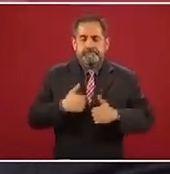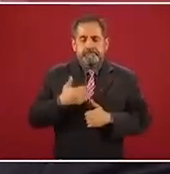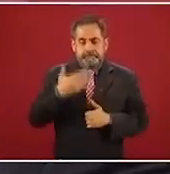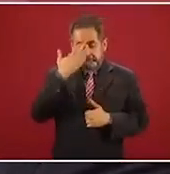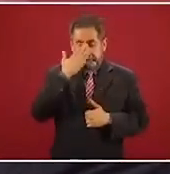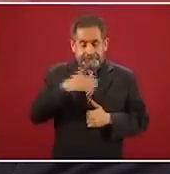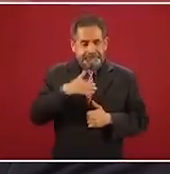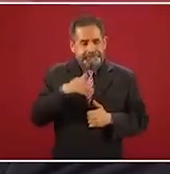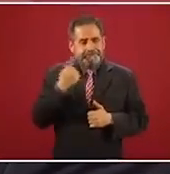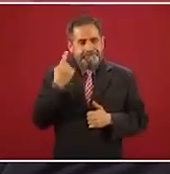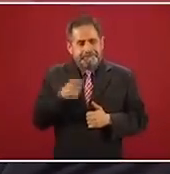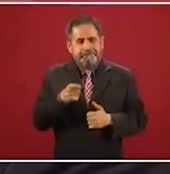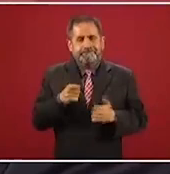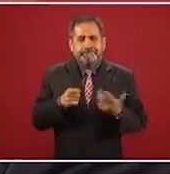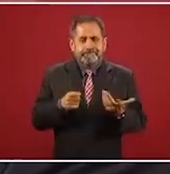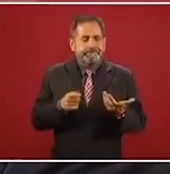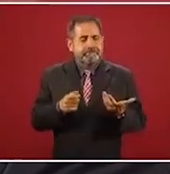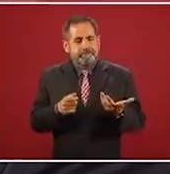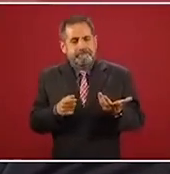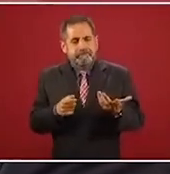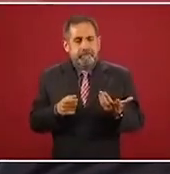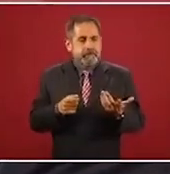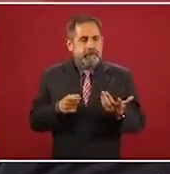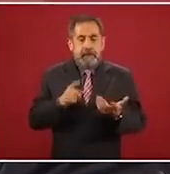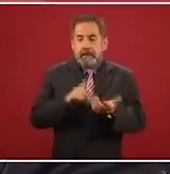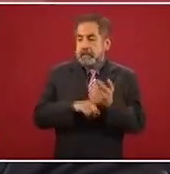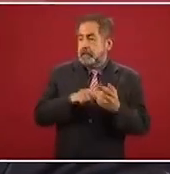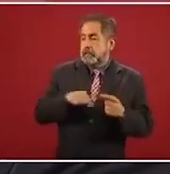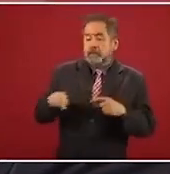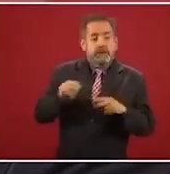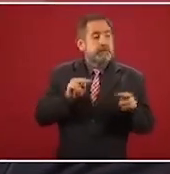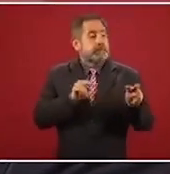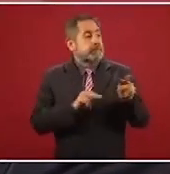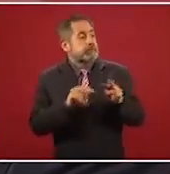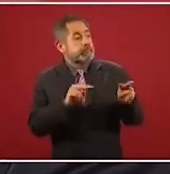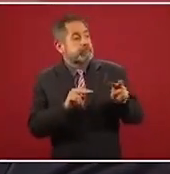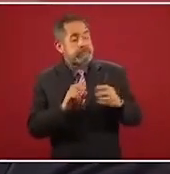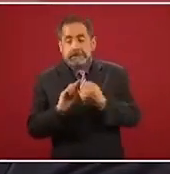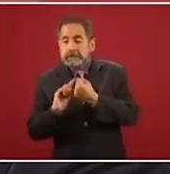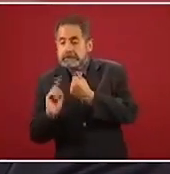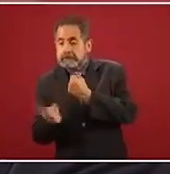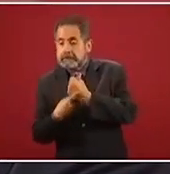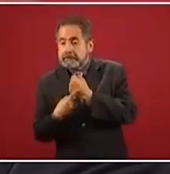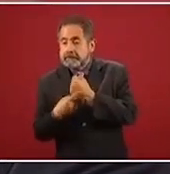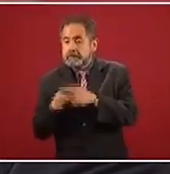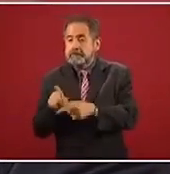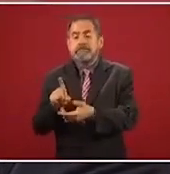quienes ven efectos y no las causas.